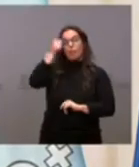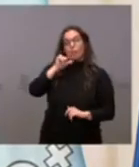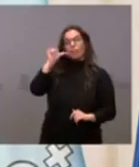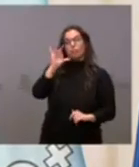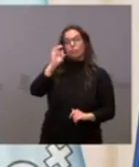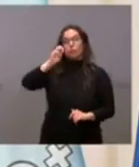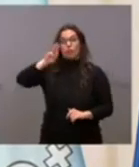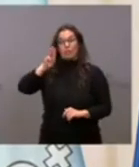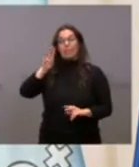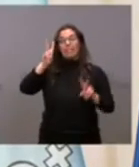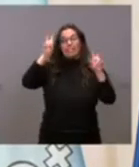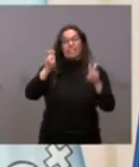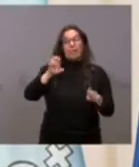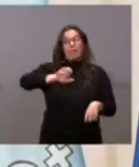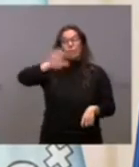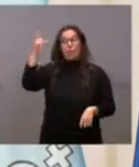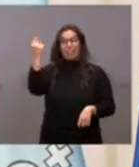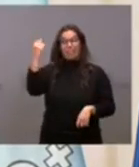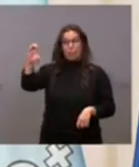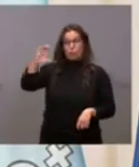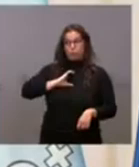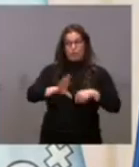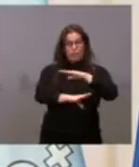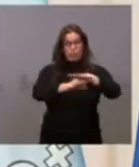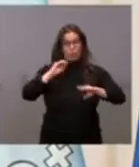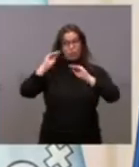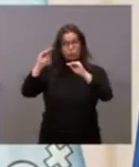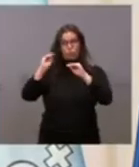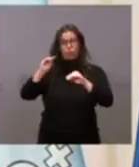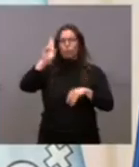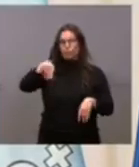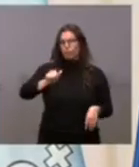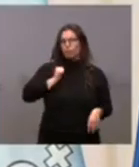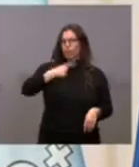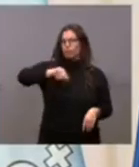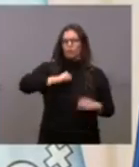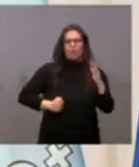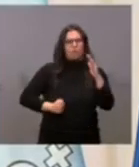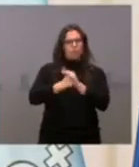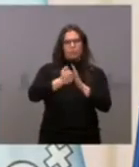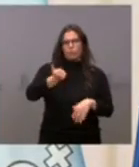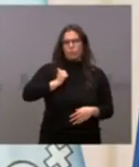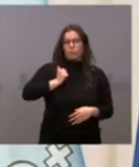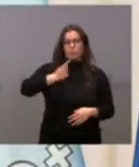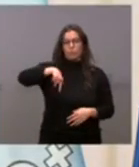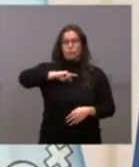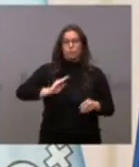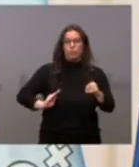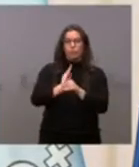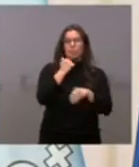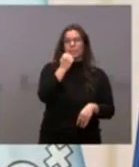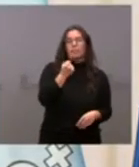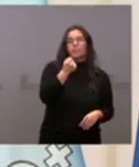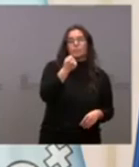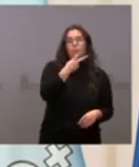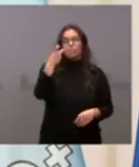van a ser una oportunidad que vamos a aprovechar al máximo. De hecho, mi Gobierno va a invertir cerca de 200 millones de